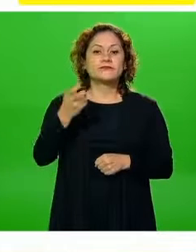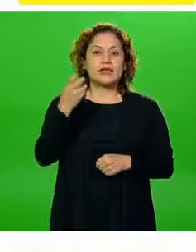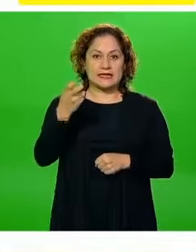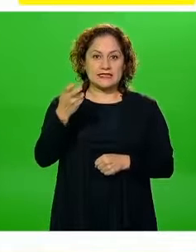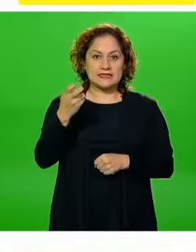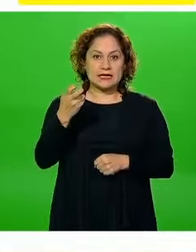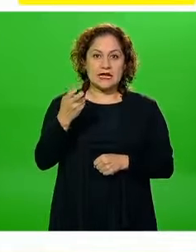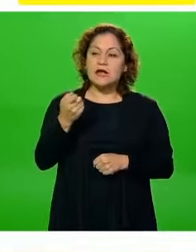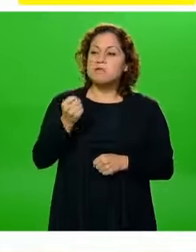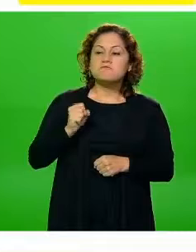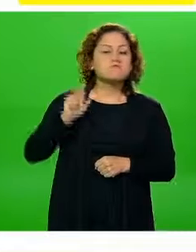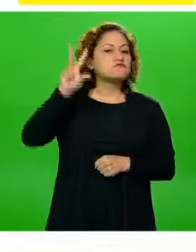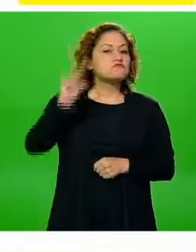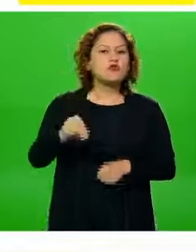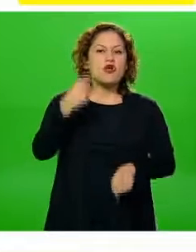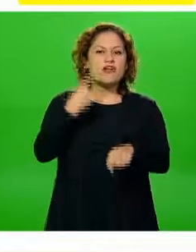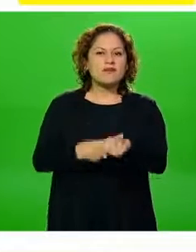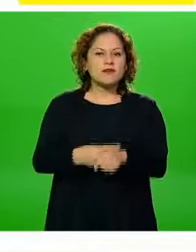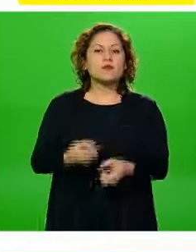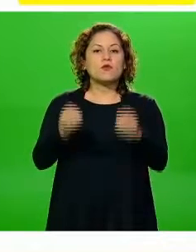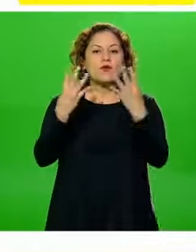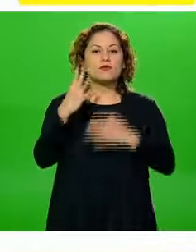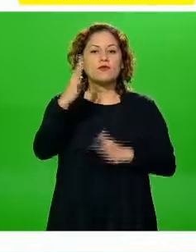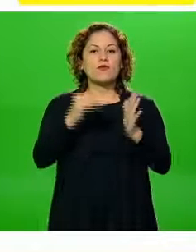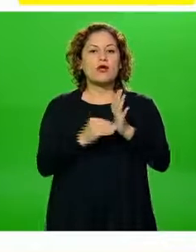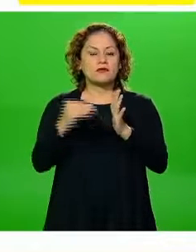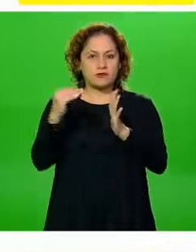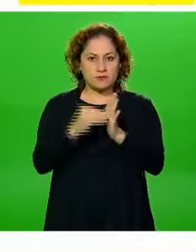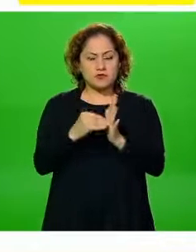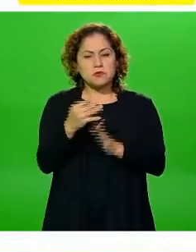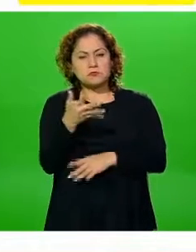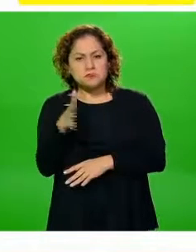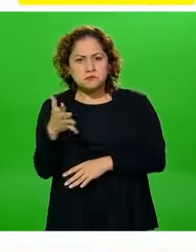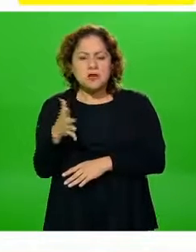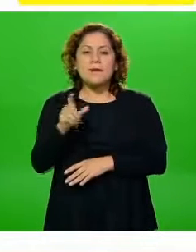negativos tenemos un poco más de 4 millones, son